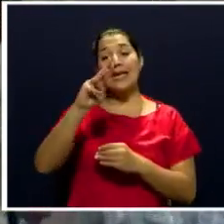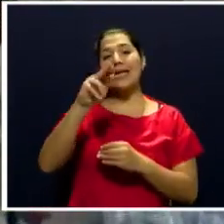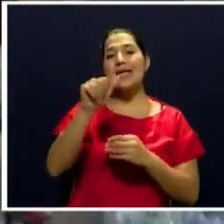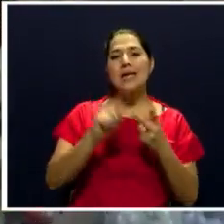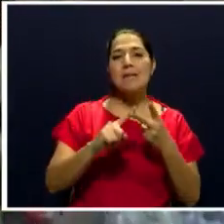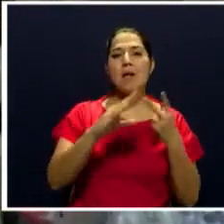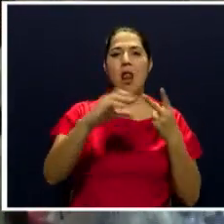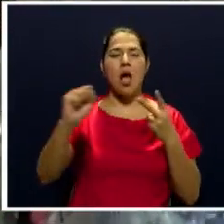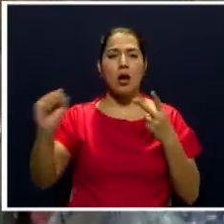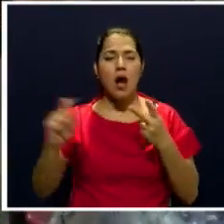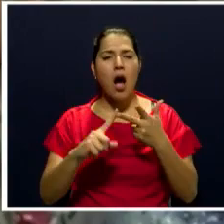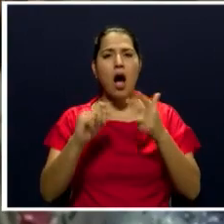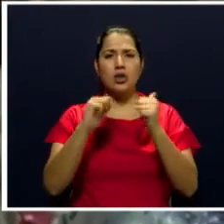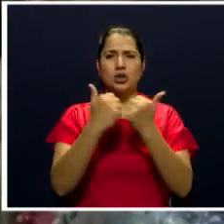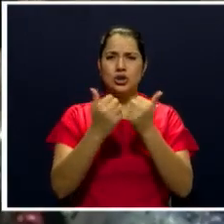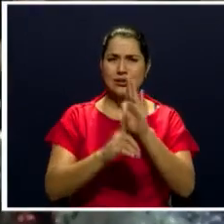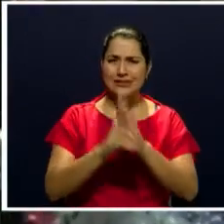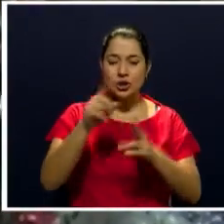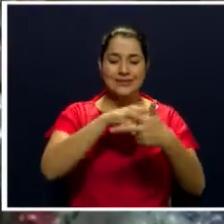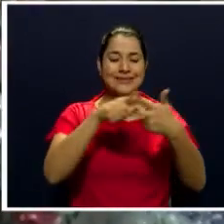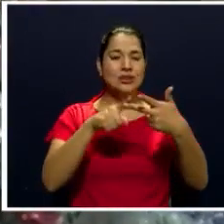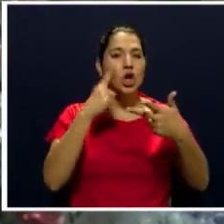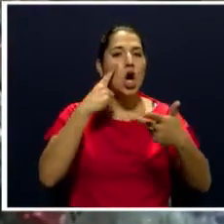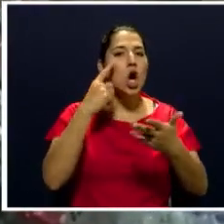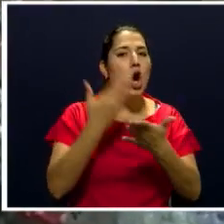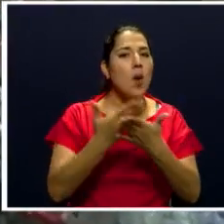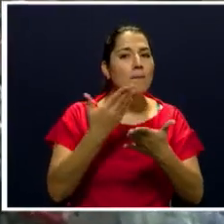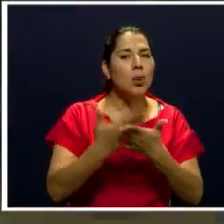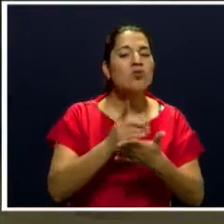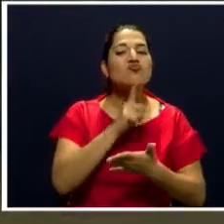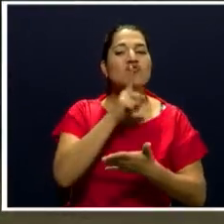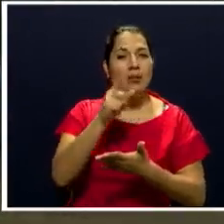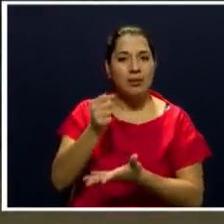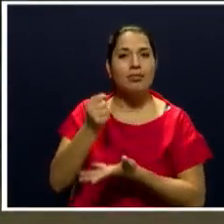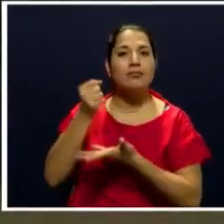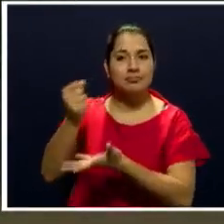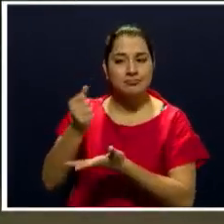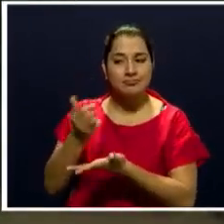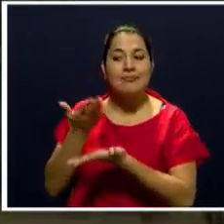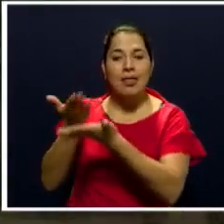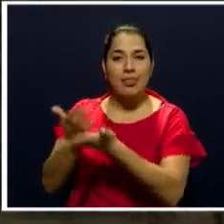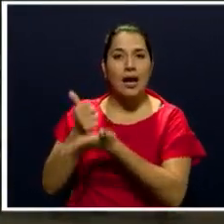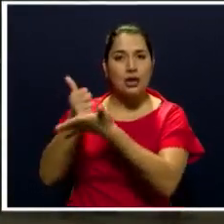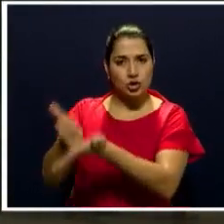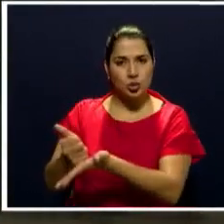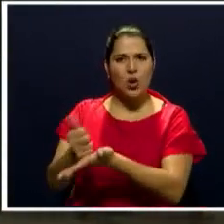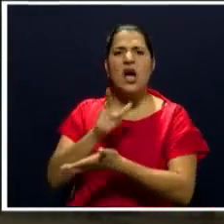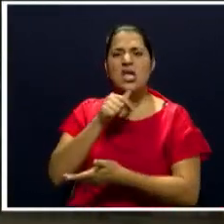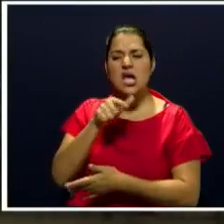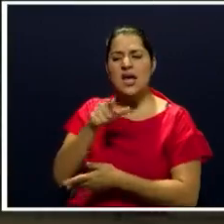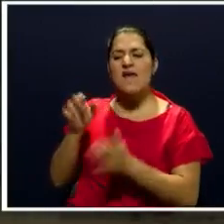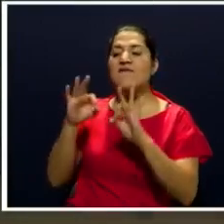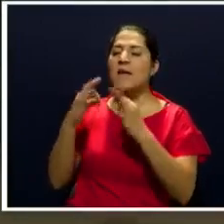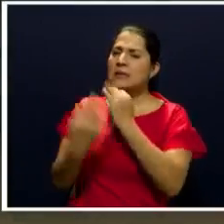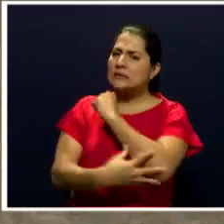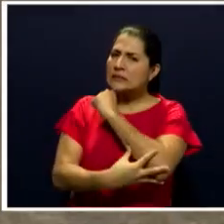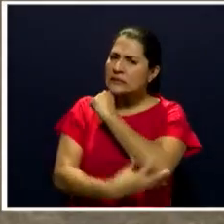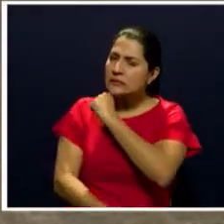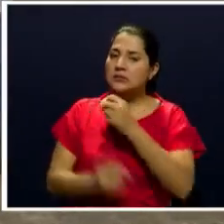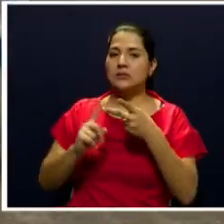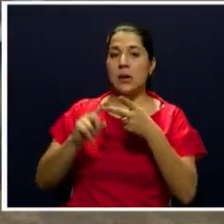de comprobar que la ayuda llegue a las personas de los grupos vulnerables, como familias en pobreza extrema, personas con